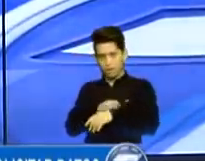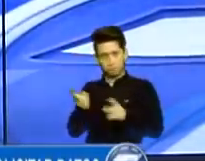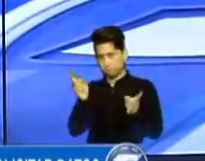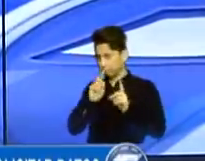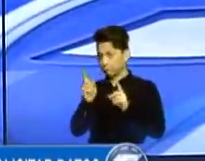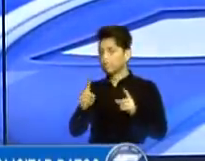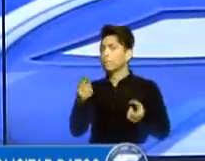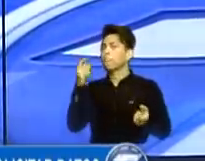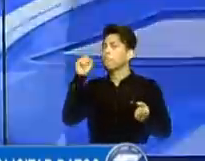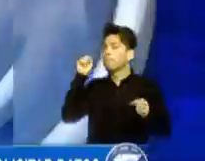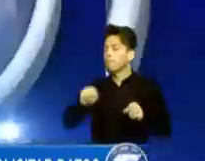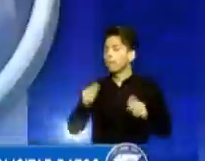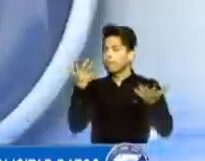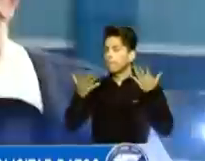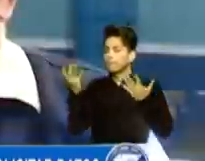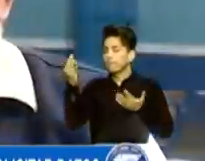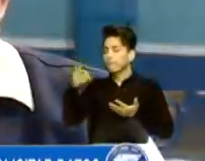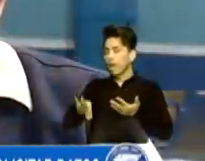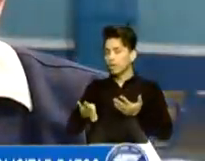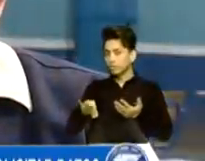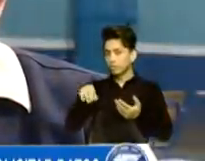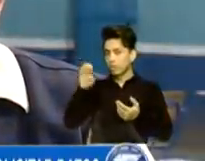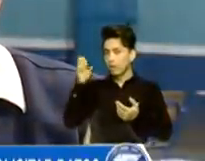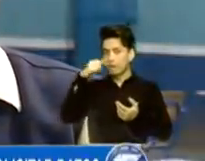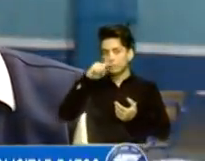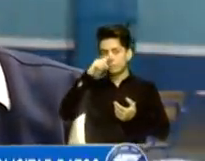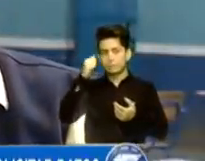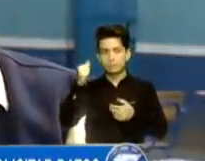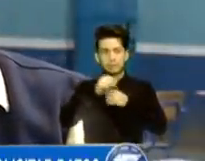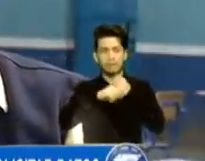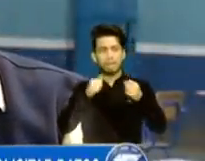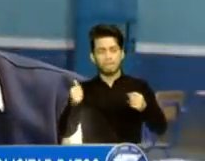estafas. La realidad es de que